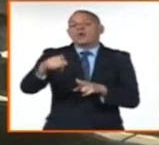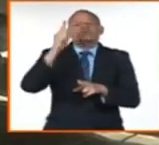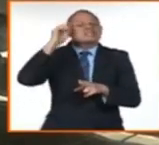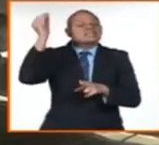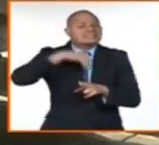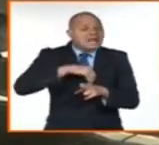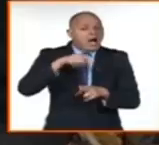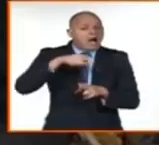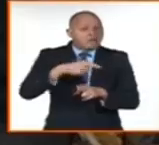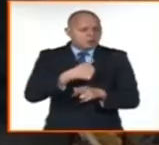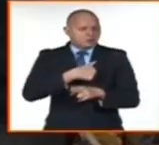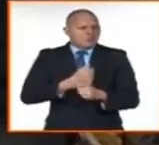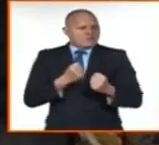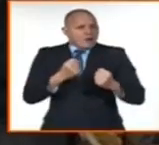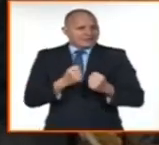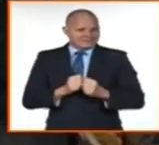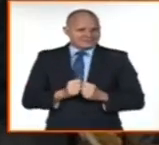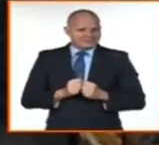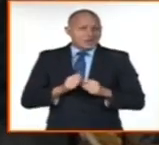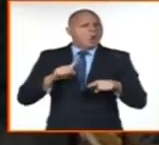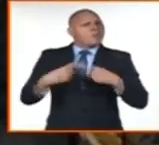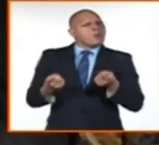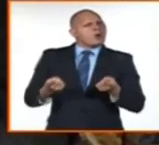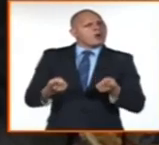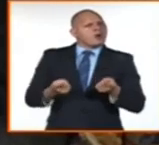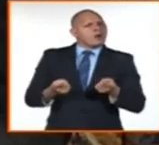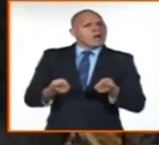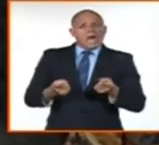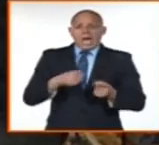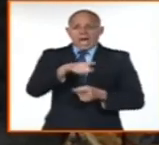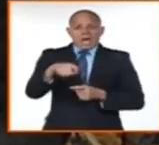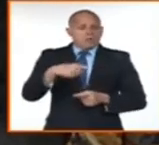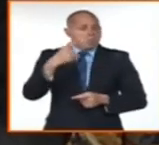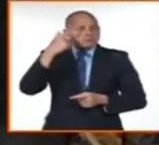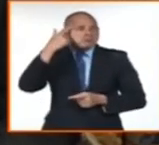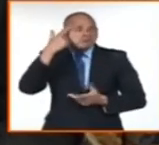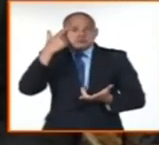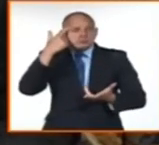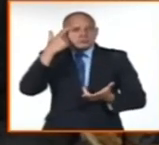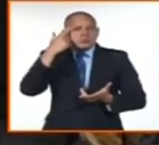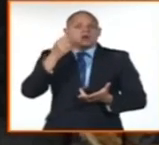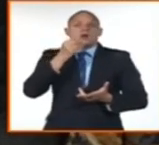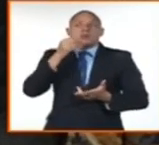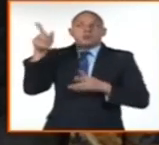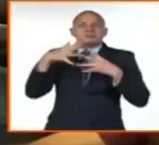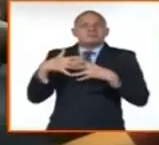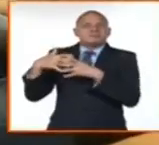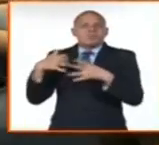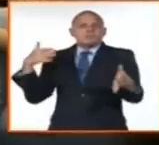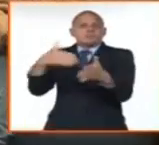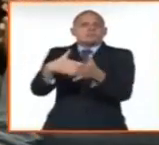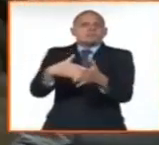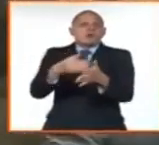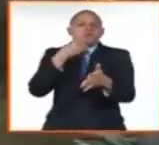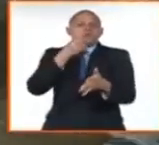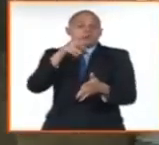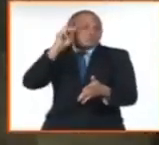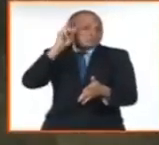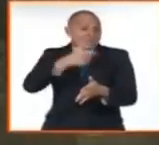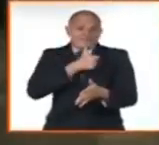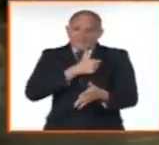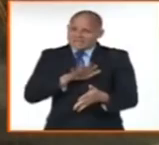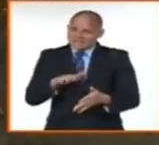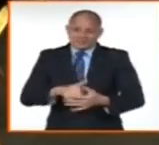esencias culturales. Y cuando eso lo logran, entonces ¿cuál es el modelo a asumir? El que te ponen los yanquis. Por lo tanto, es muy importante que la